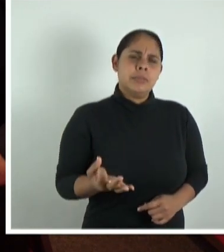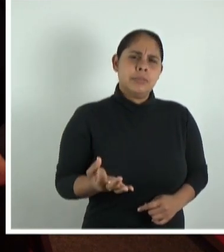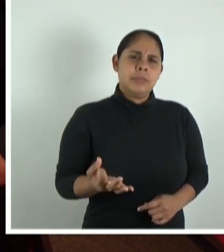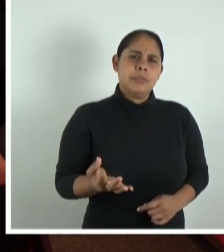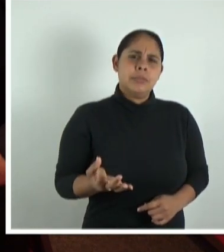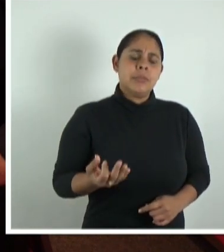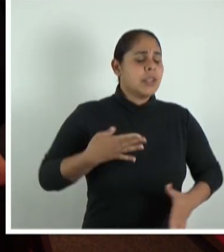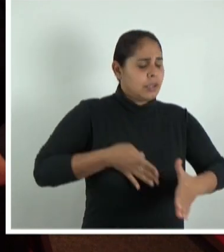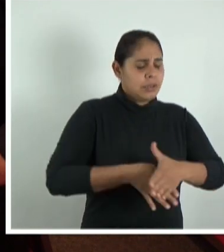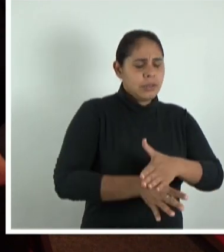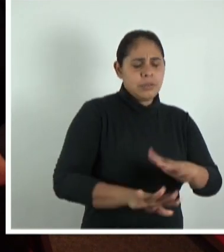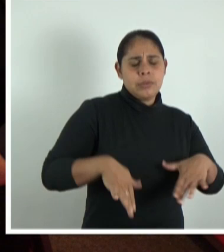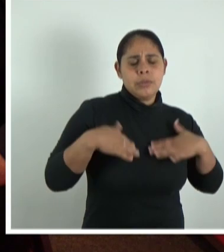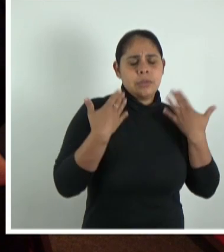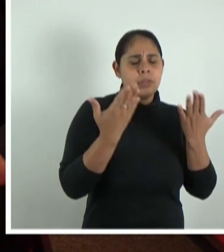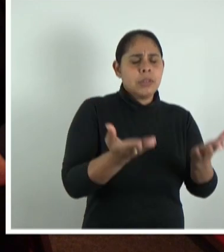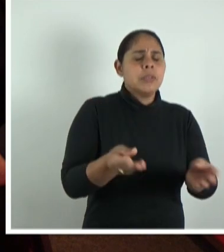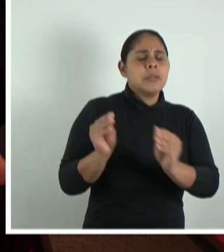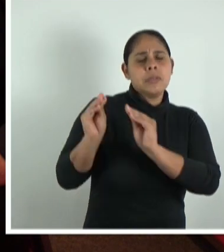a través de su gracia,